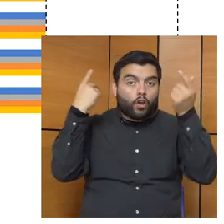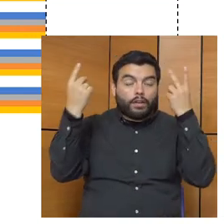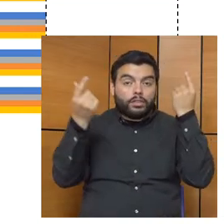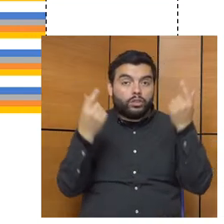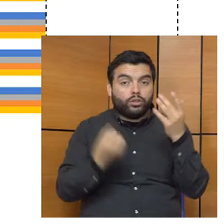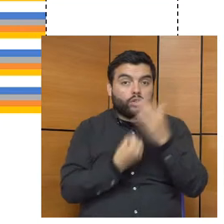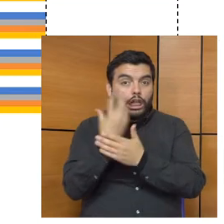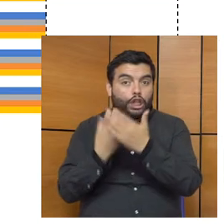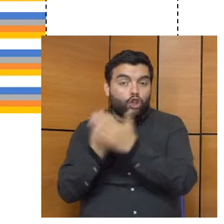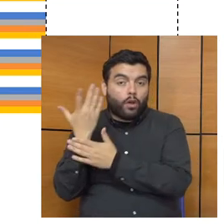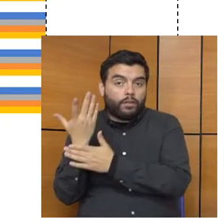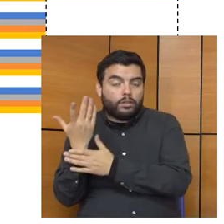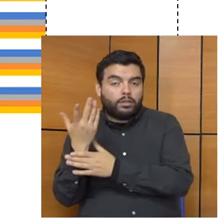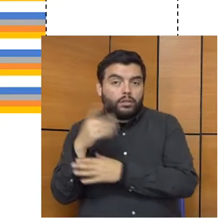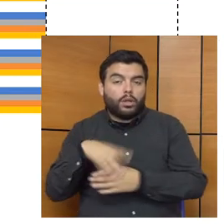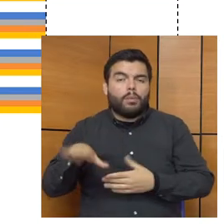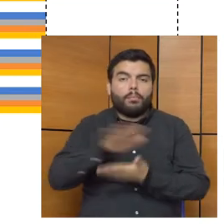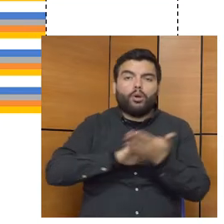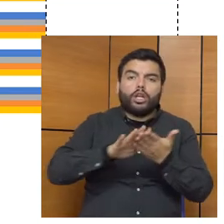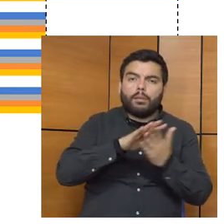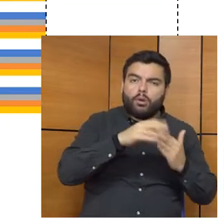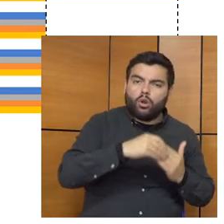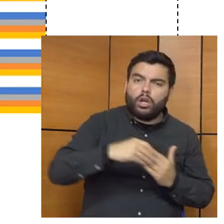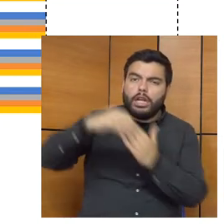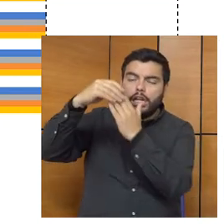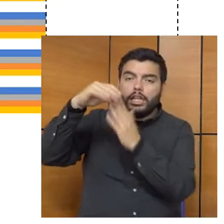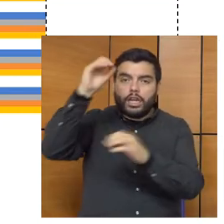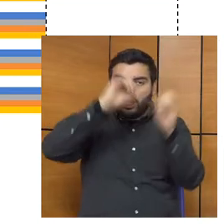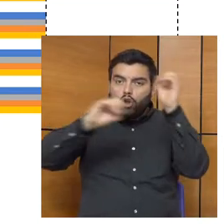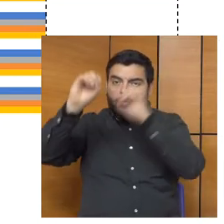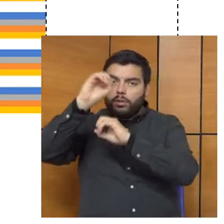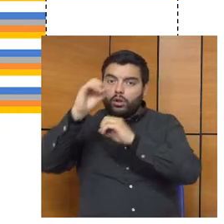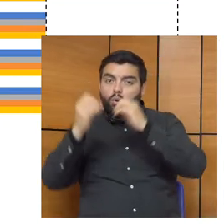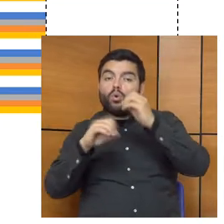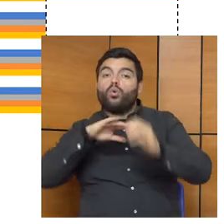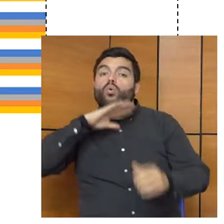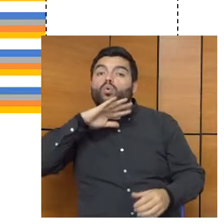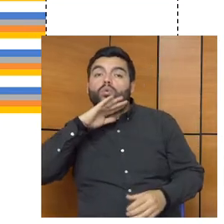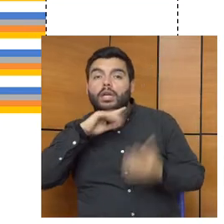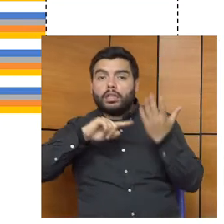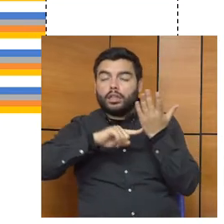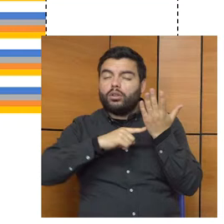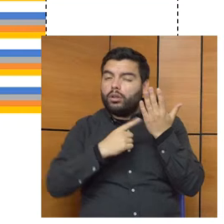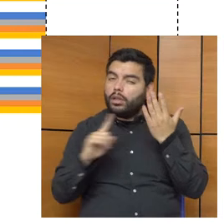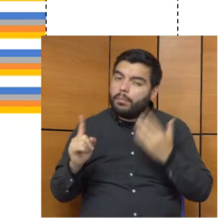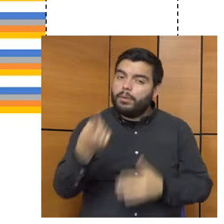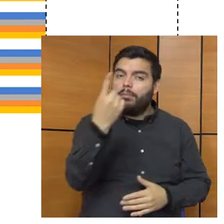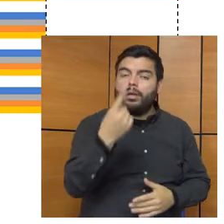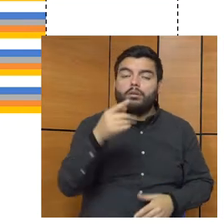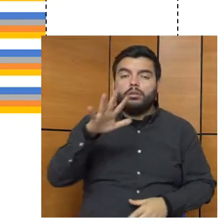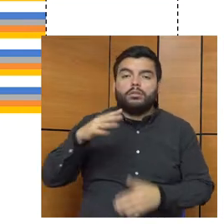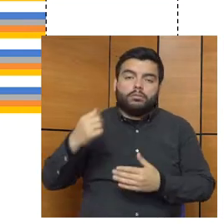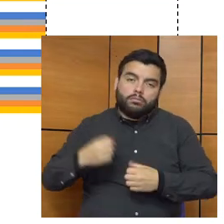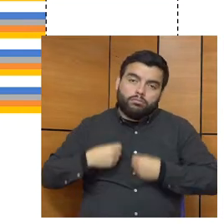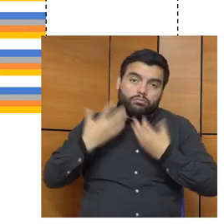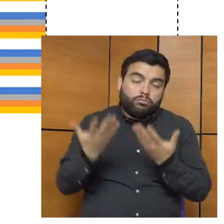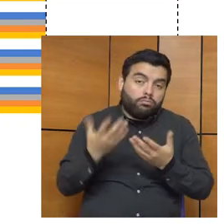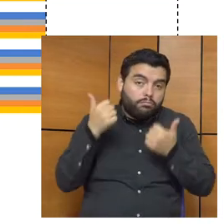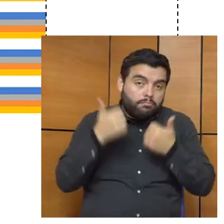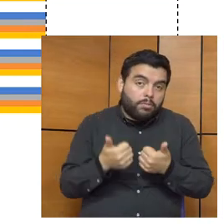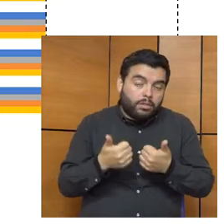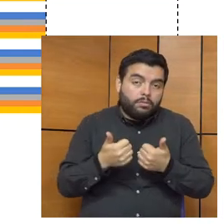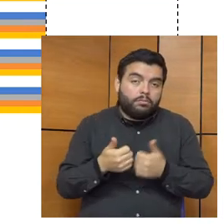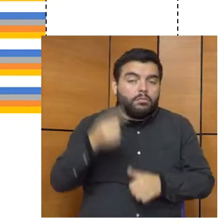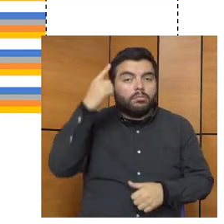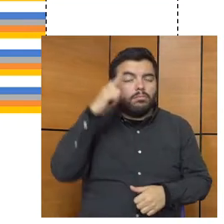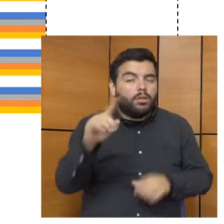que tiende a ser líder de opinión, tiende a usar las tecnologías primero porque le gusta. Son las cosas que contribuyen. Pero hay cosas asociadas a